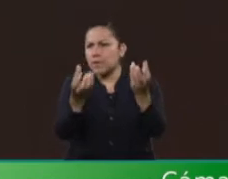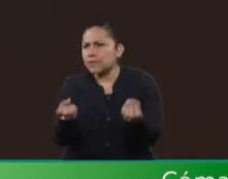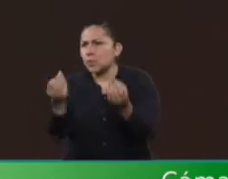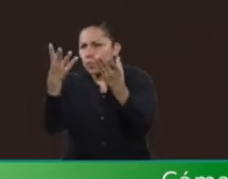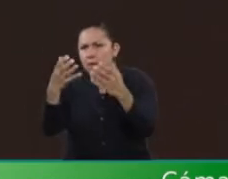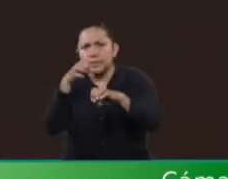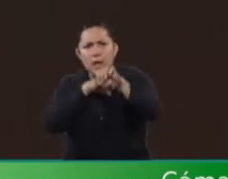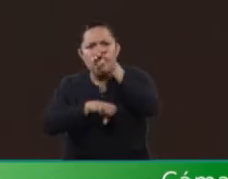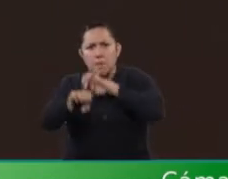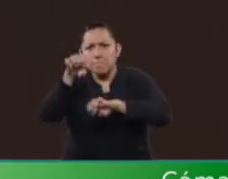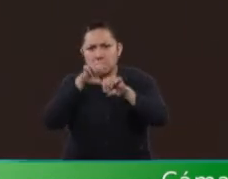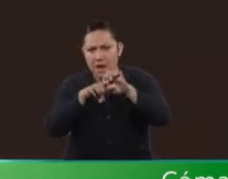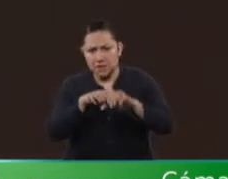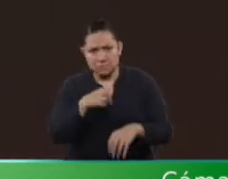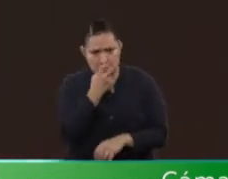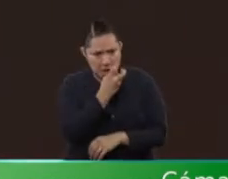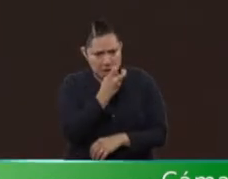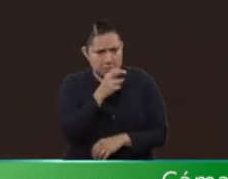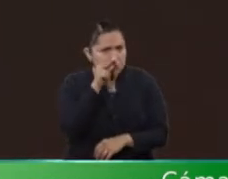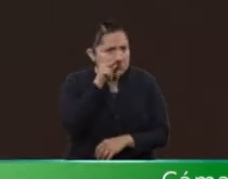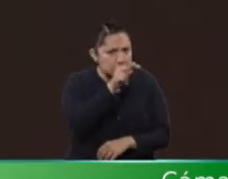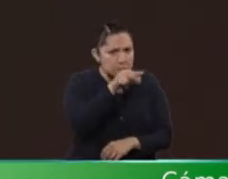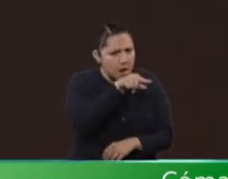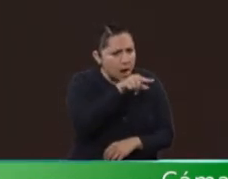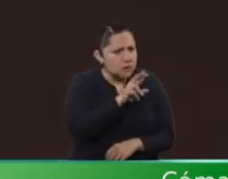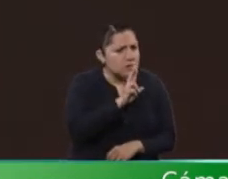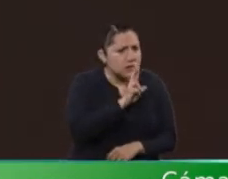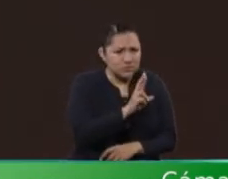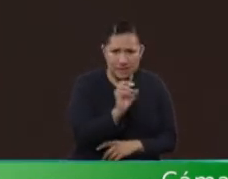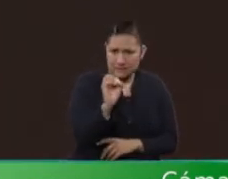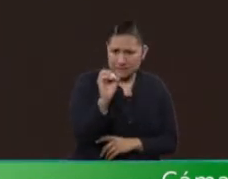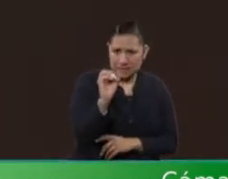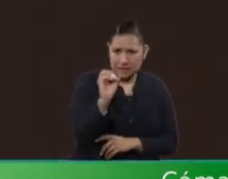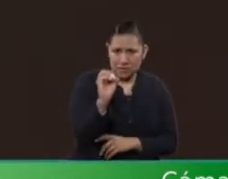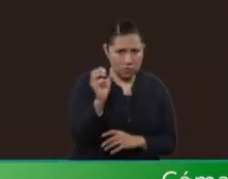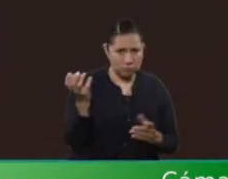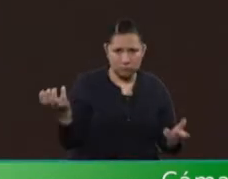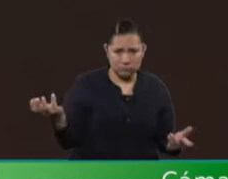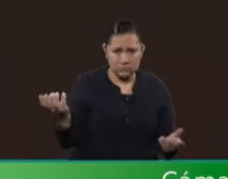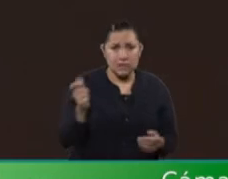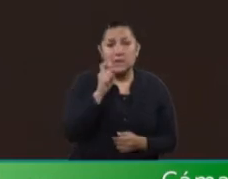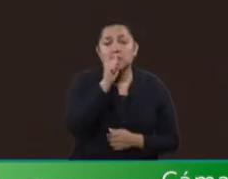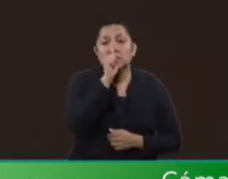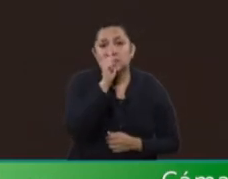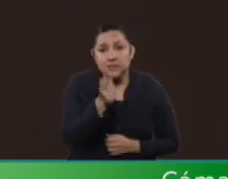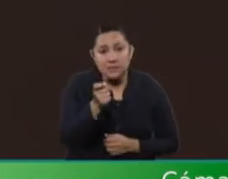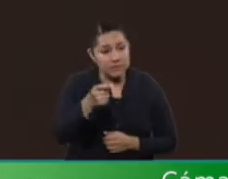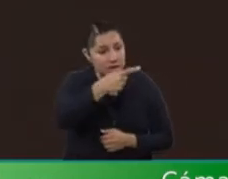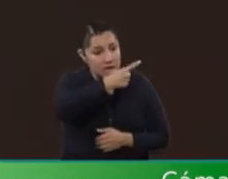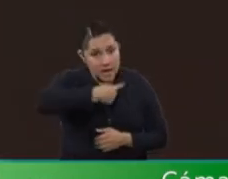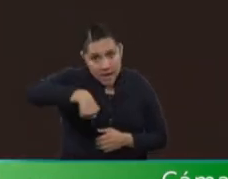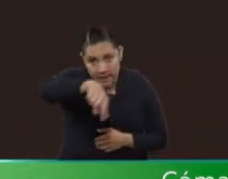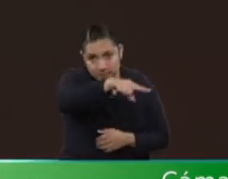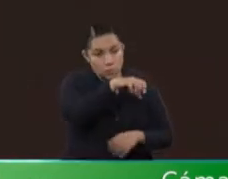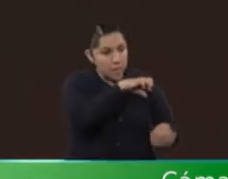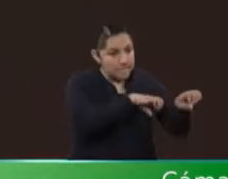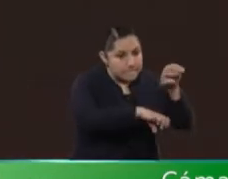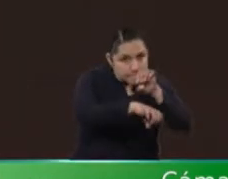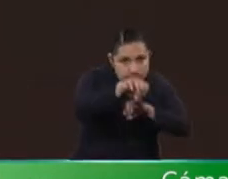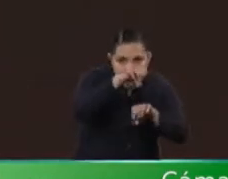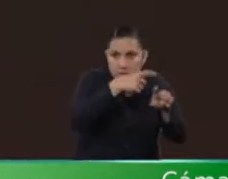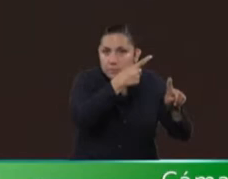ningún distintivo, no estamos haciendo políticas de crecimiento y desarrollo económico que